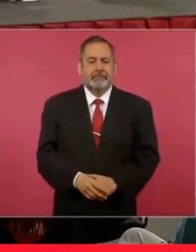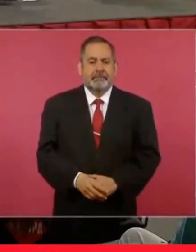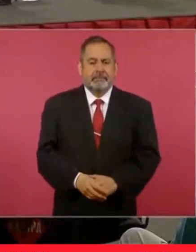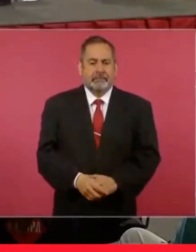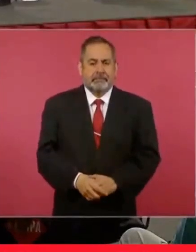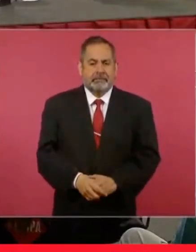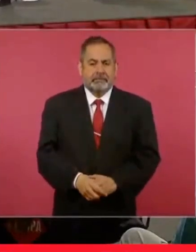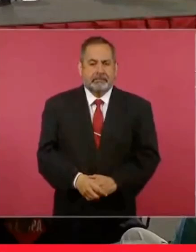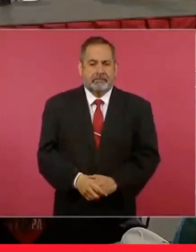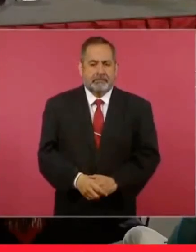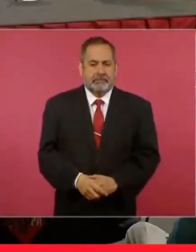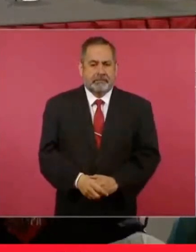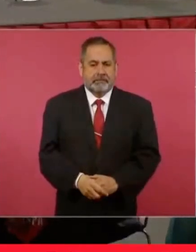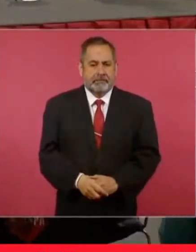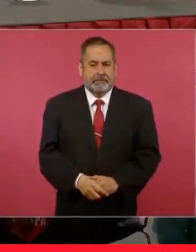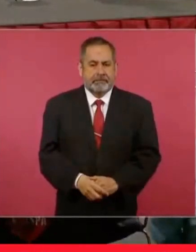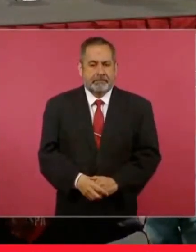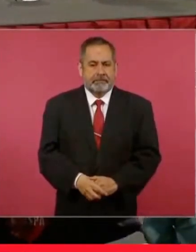señor presidente, perdón.